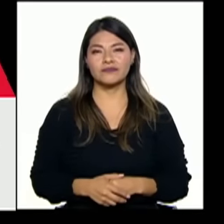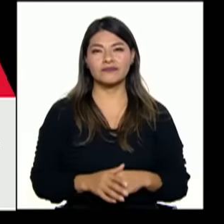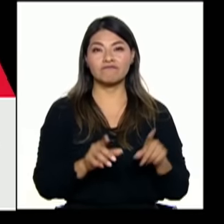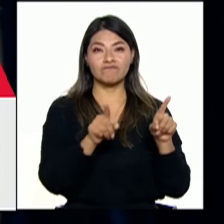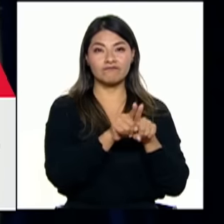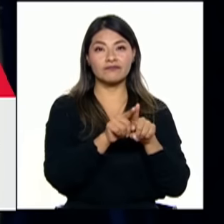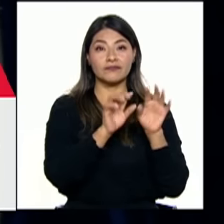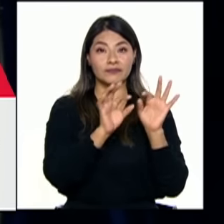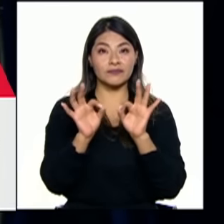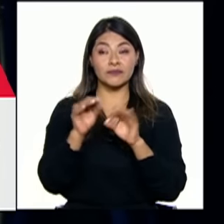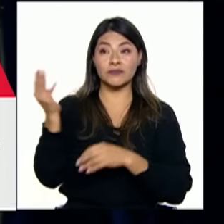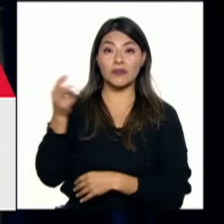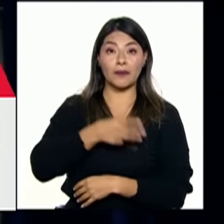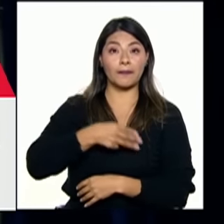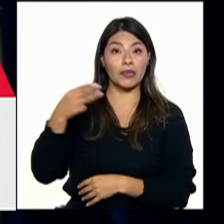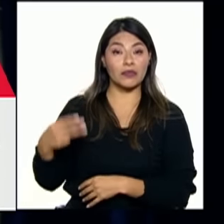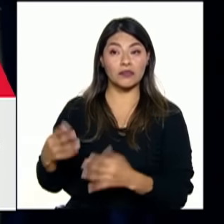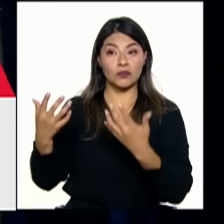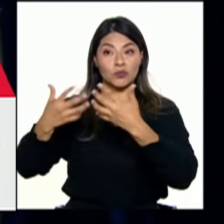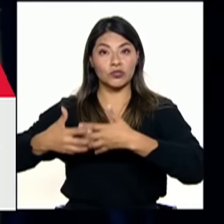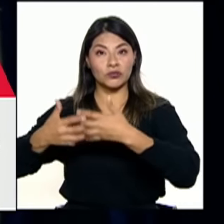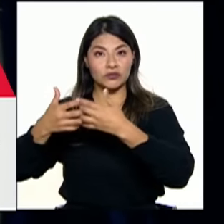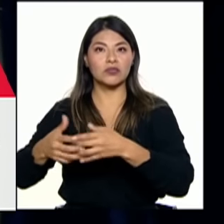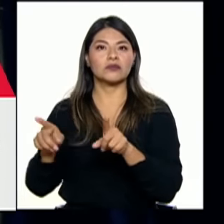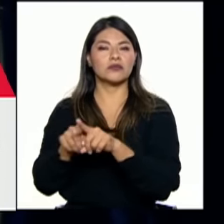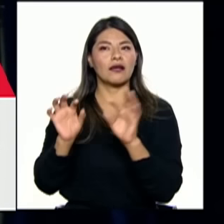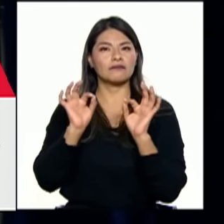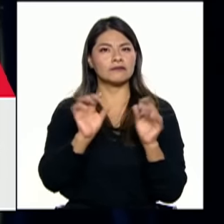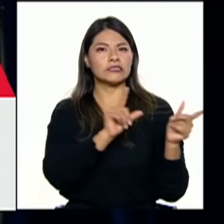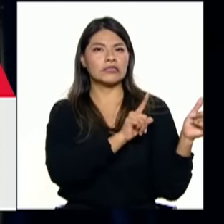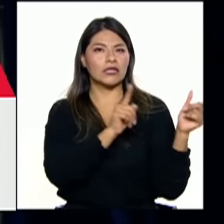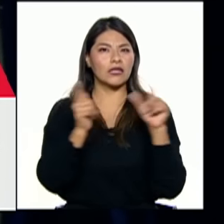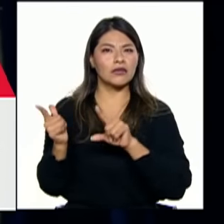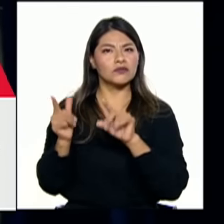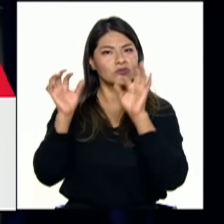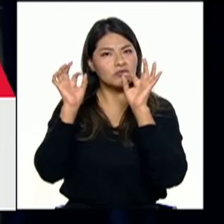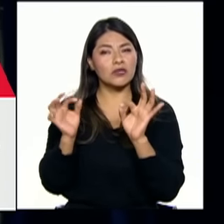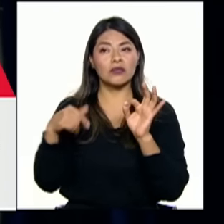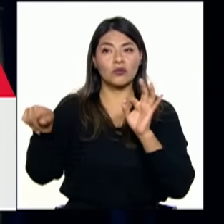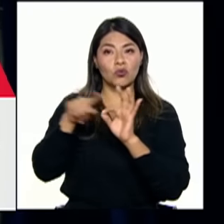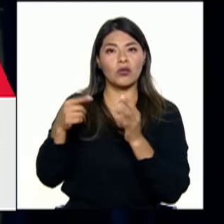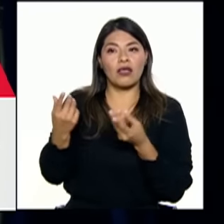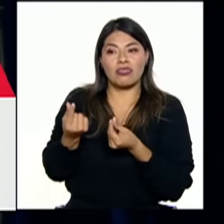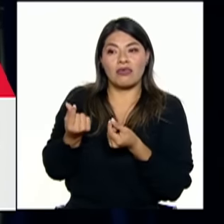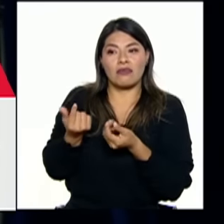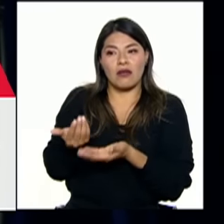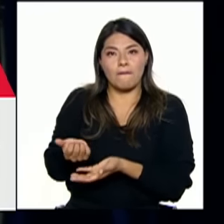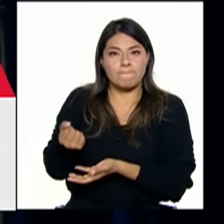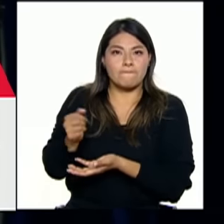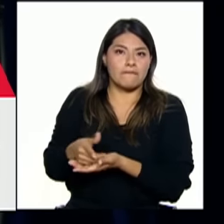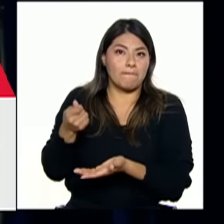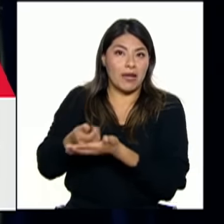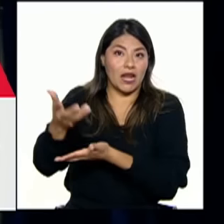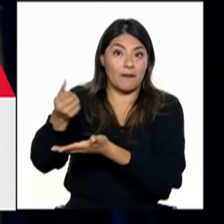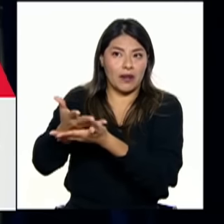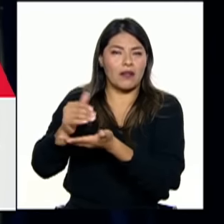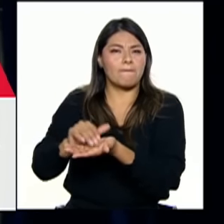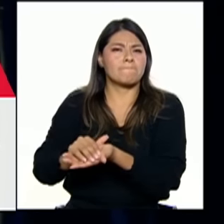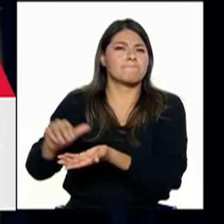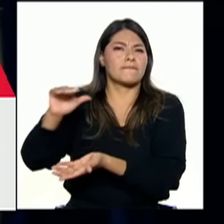Asimismo, el Ministerio de la Producción está listo para incrementar el monto de las compras realizadas